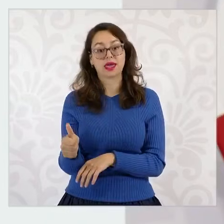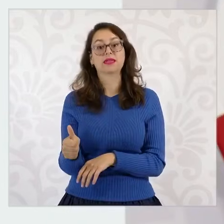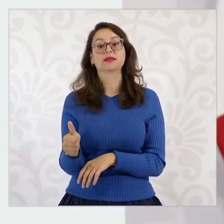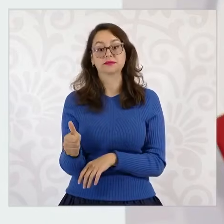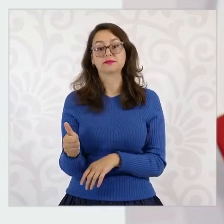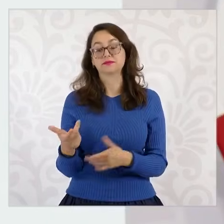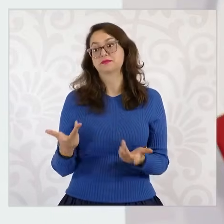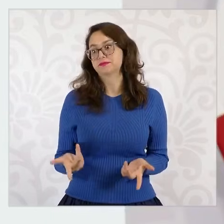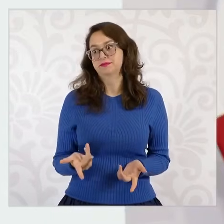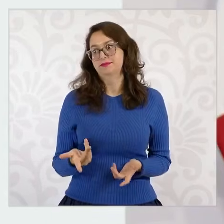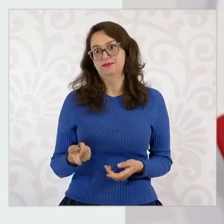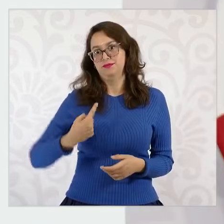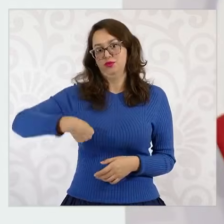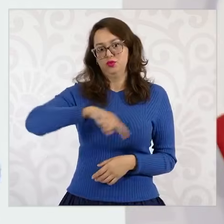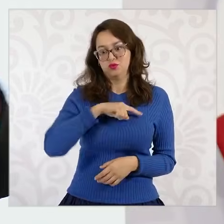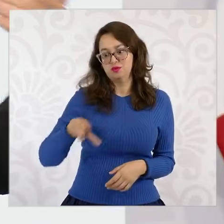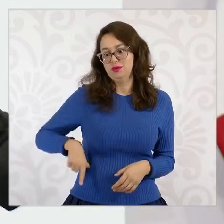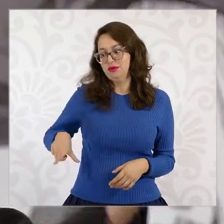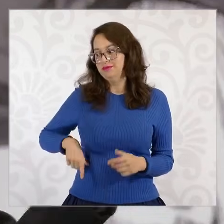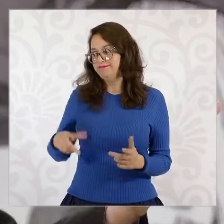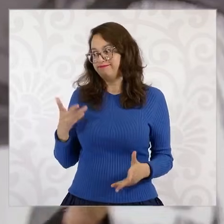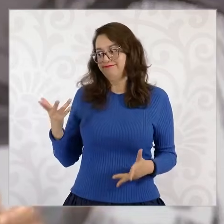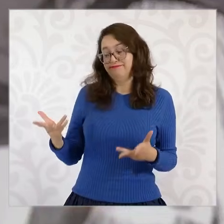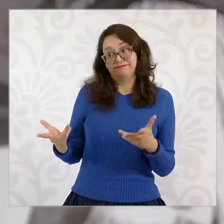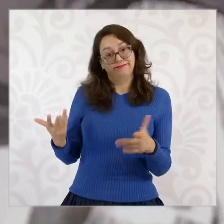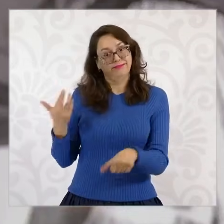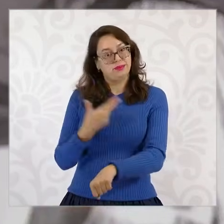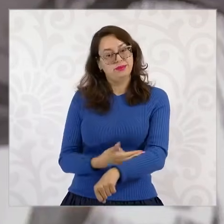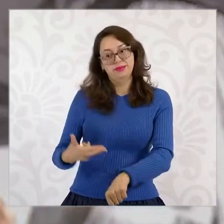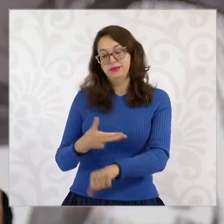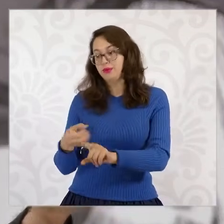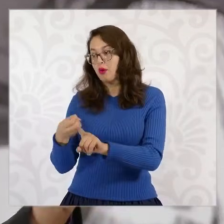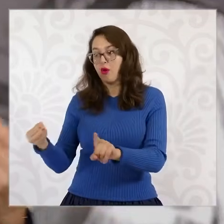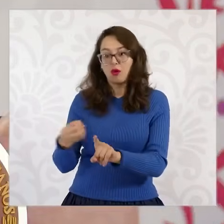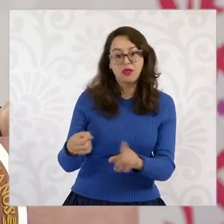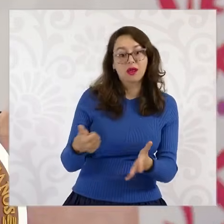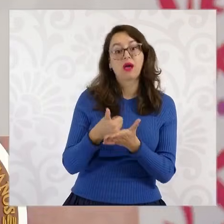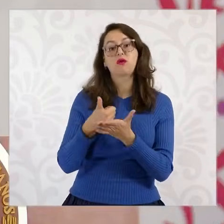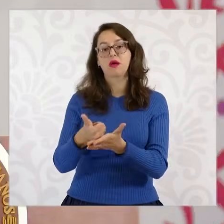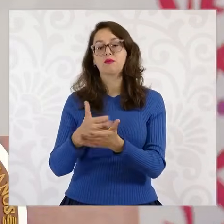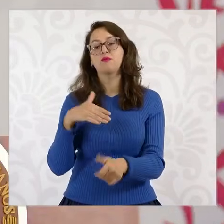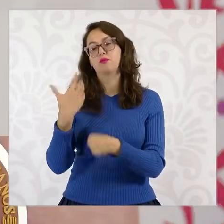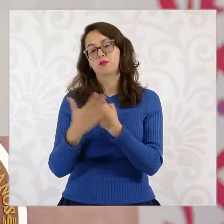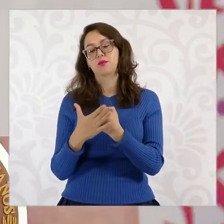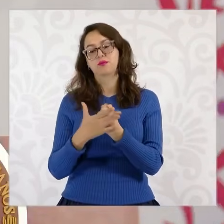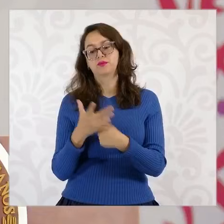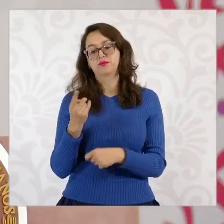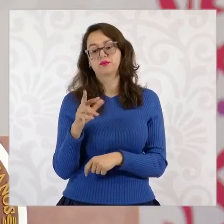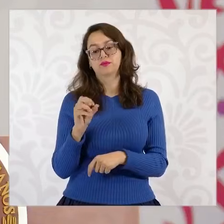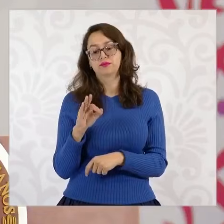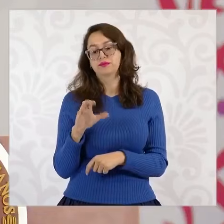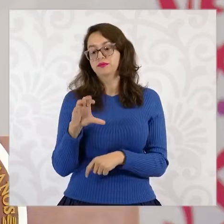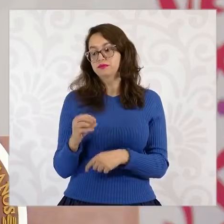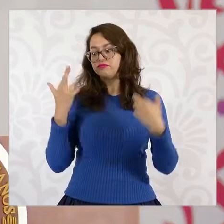lo mejor que se pudo. Y bueno, ya Profeco y las autoridades correspondientes pues revisarán por qué se